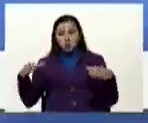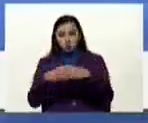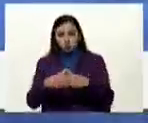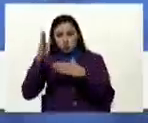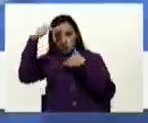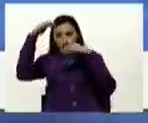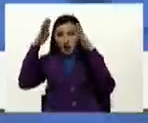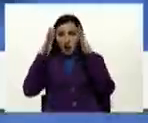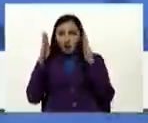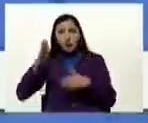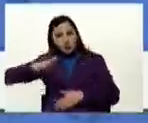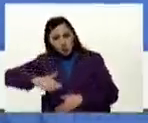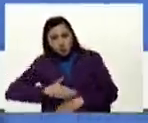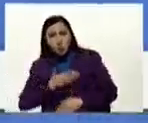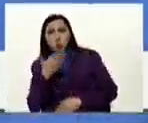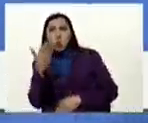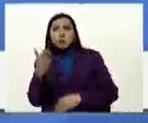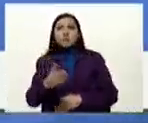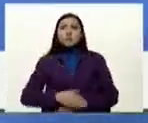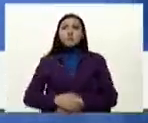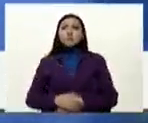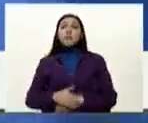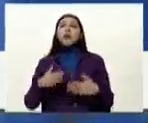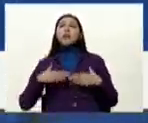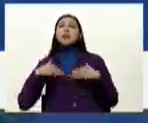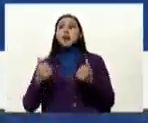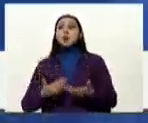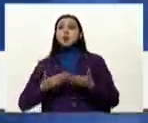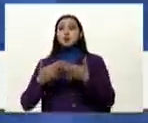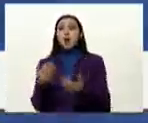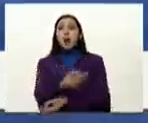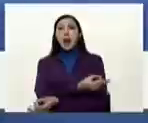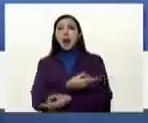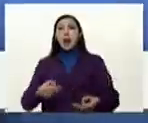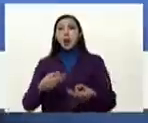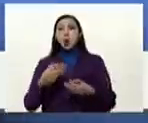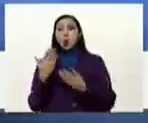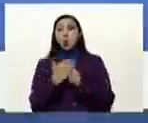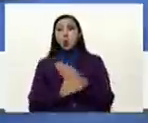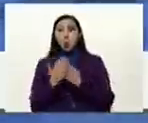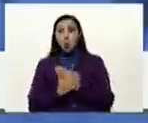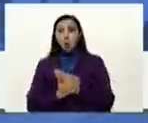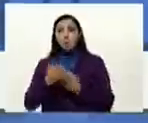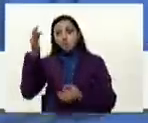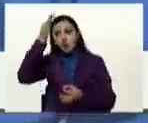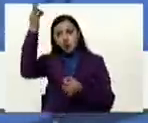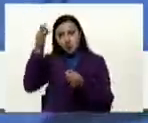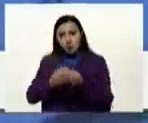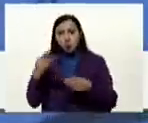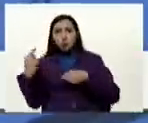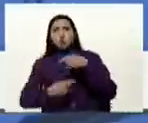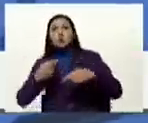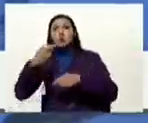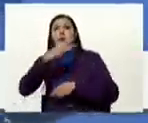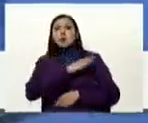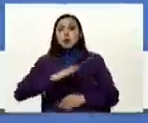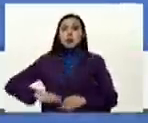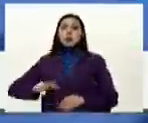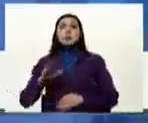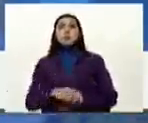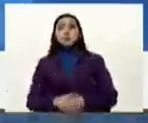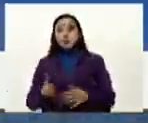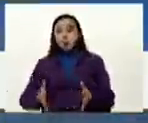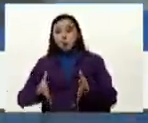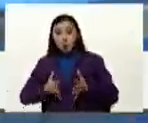de ser atendidos acá, una salud con calidad humana, cristiana y revolucionaria. Lo hemos logrado a pesar